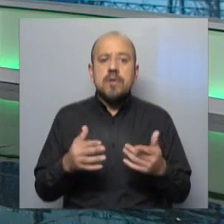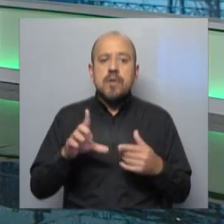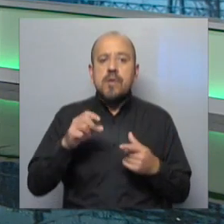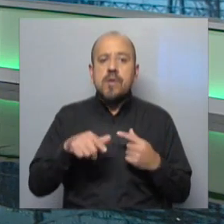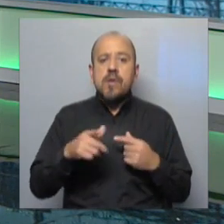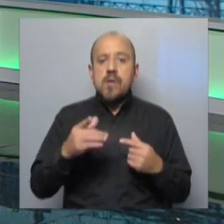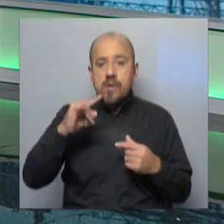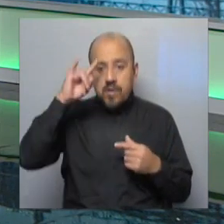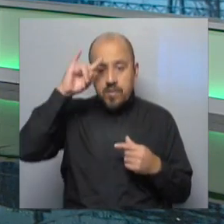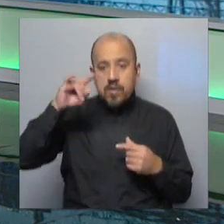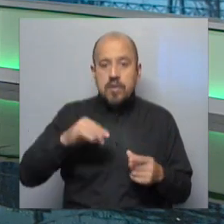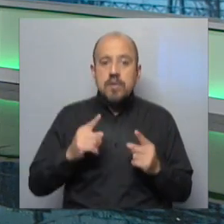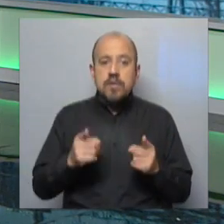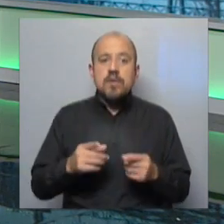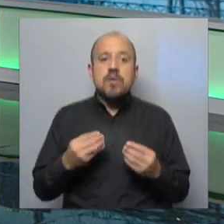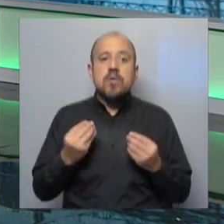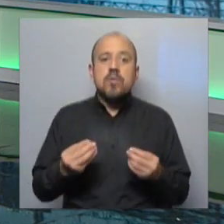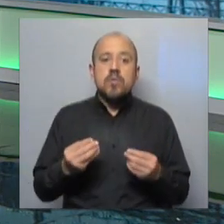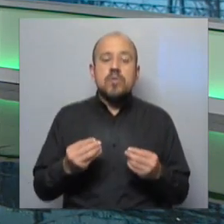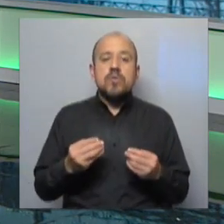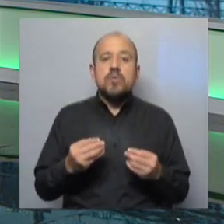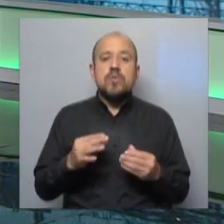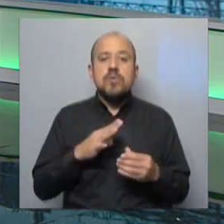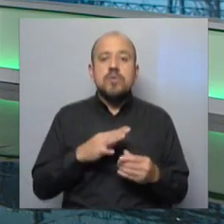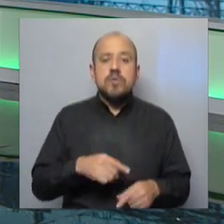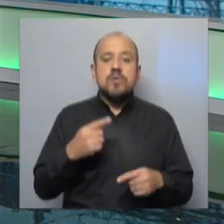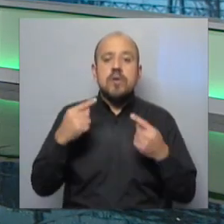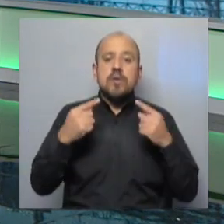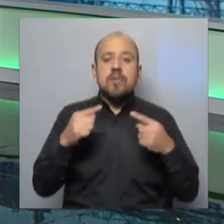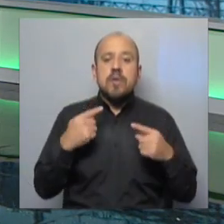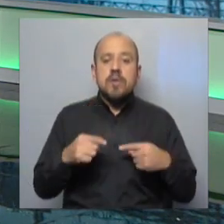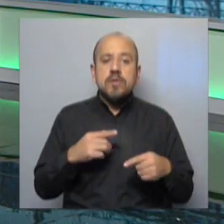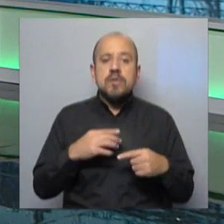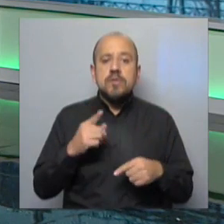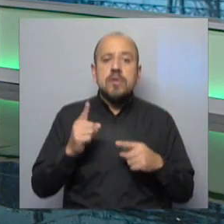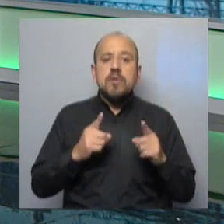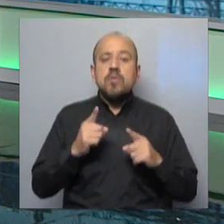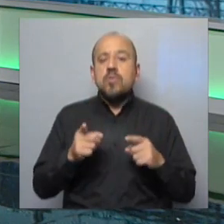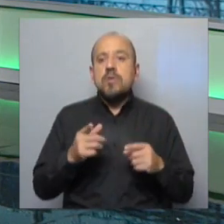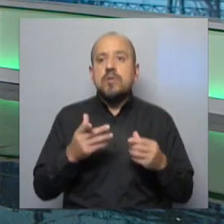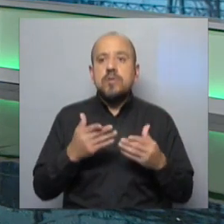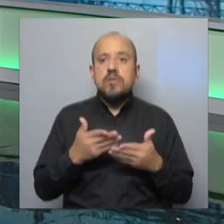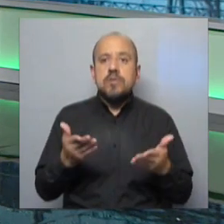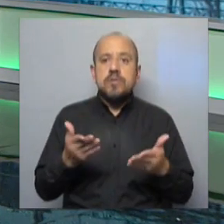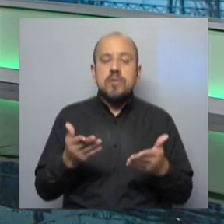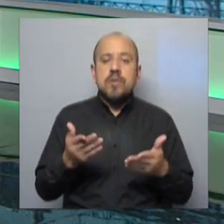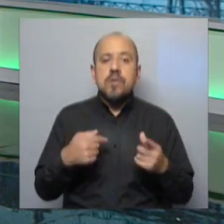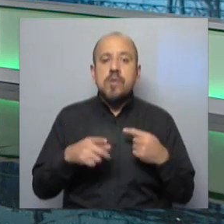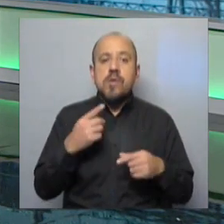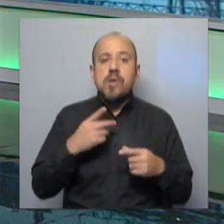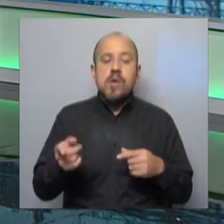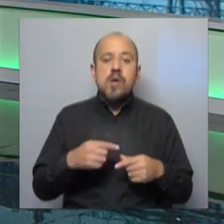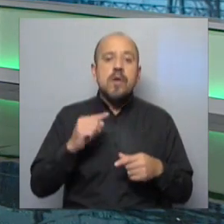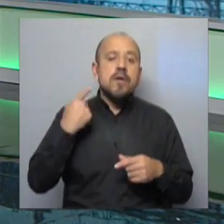las vacas y cómo se utilizan en nuestro país que tienen diferentes consecuencias algunas están asociadas a la emisión de gas